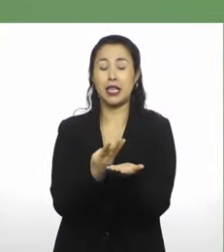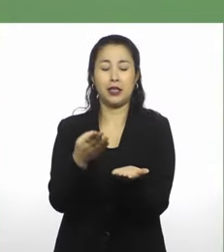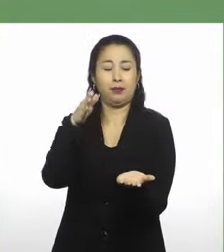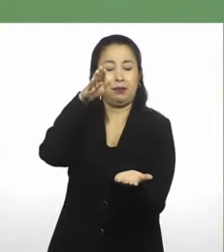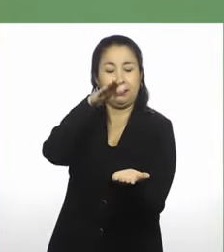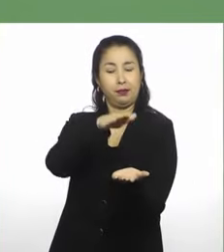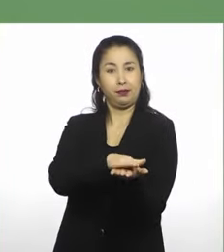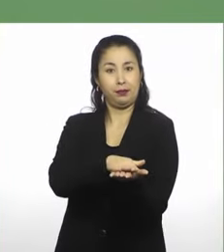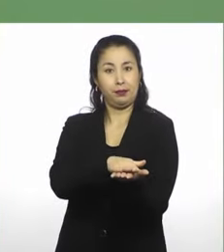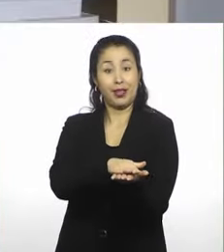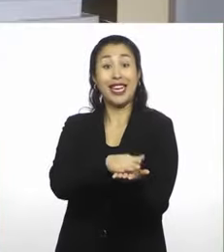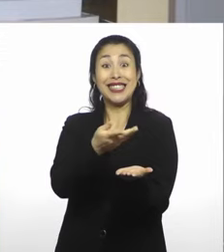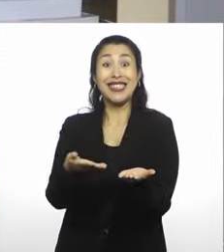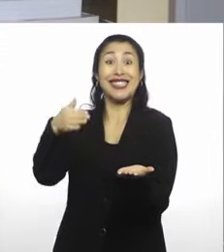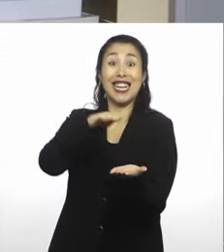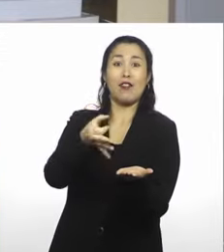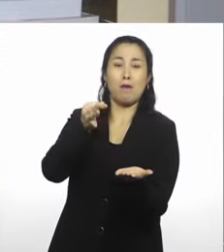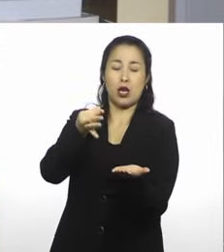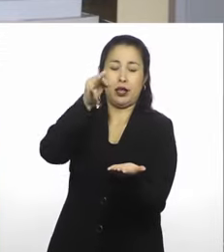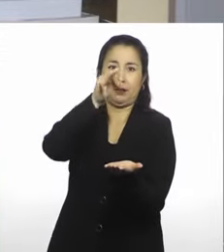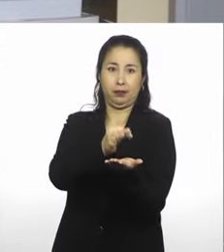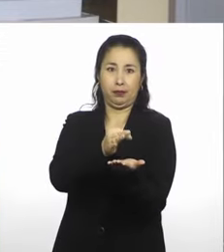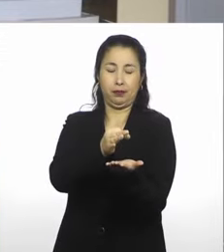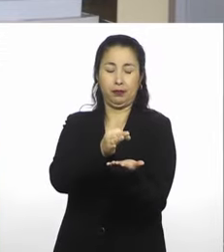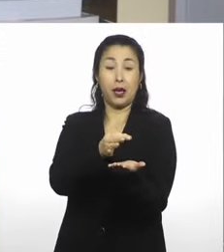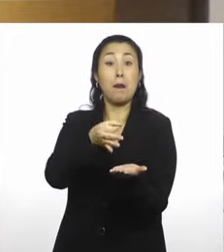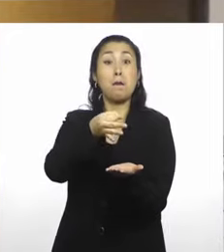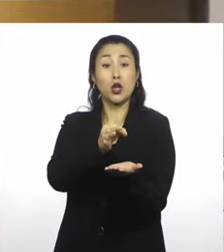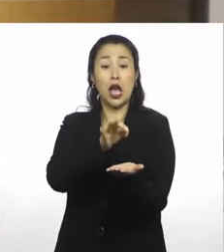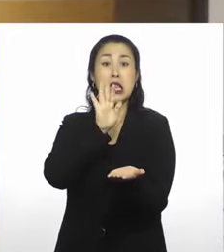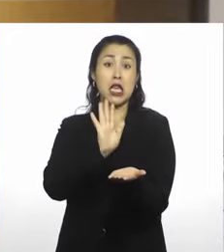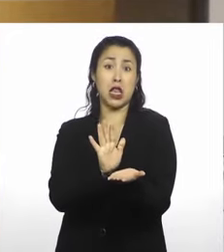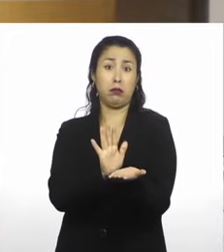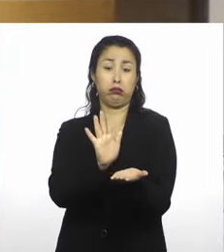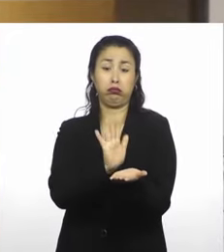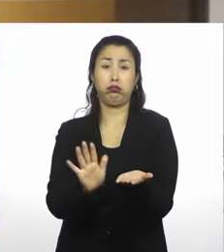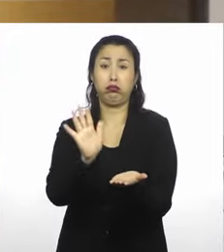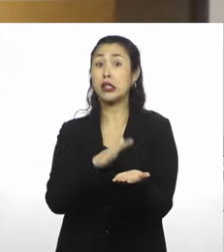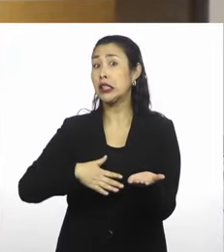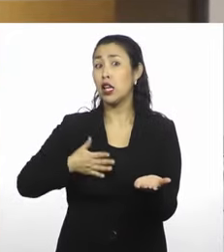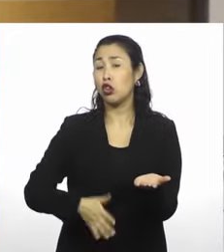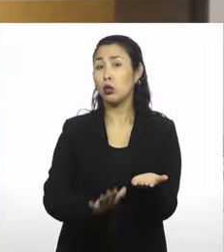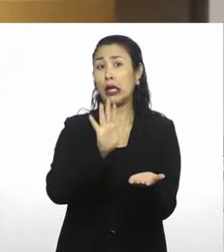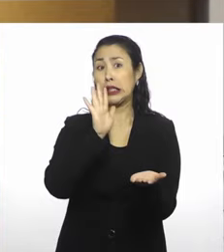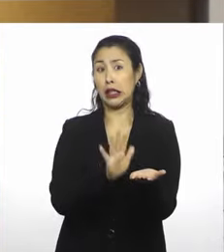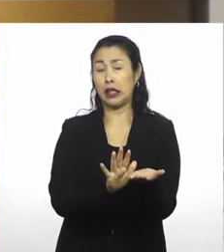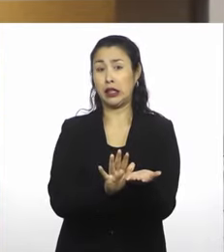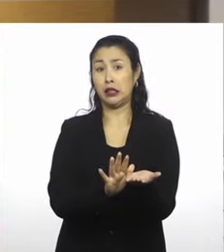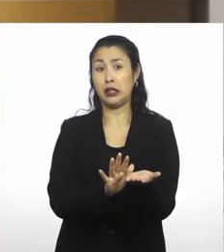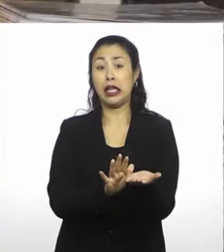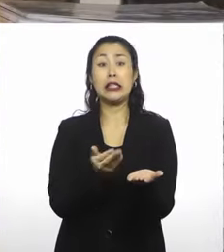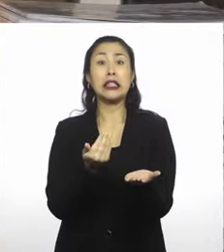y sobre ella la moneda. La moneda está quieta y va a querer seguir estando quieta a menos que haya algo que la ponga en